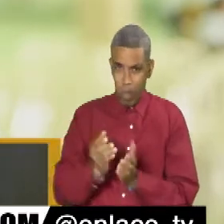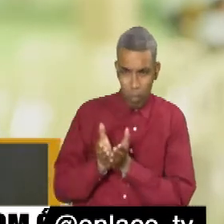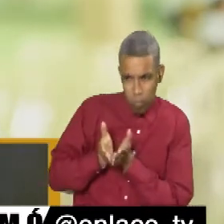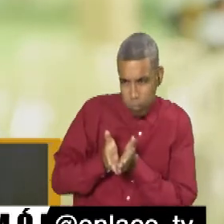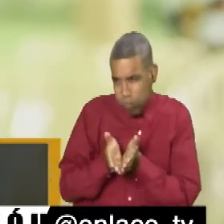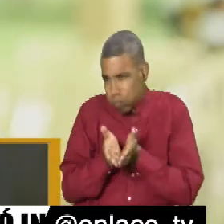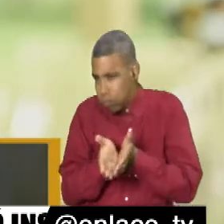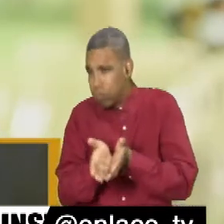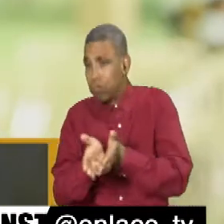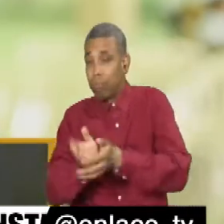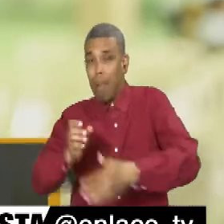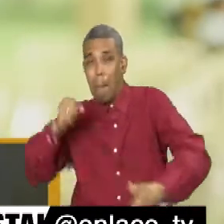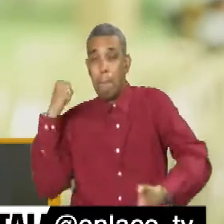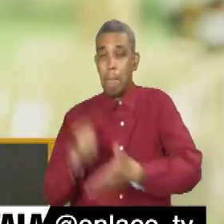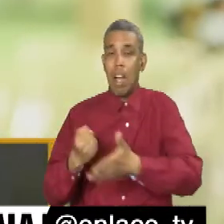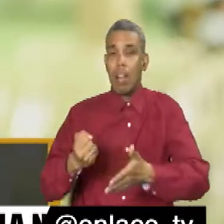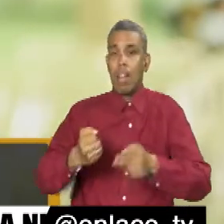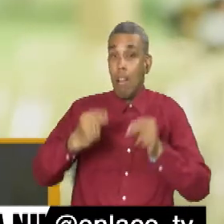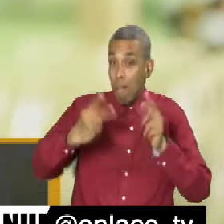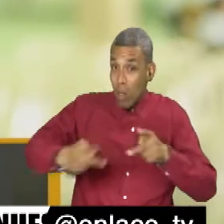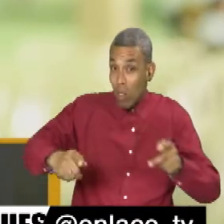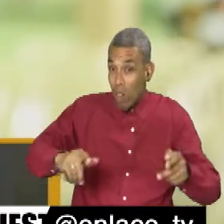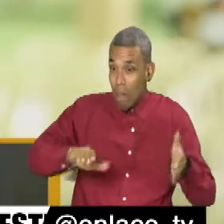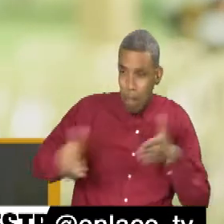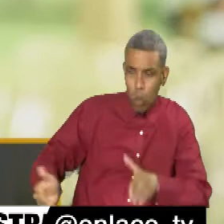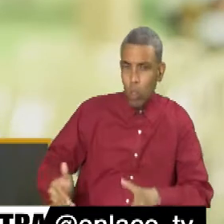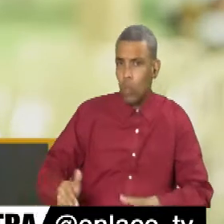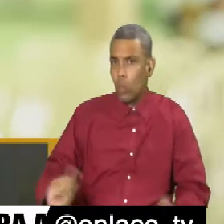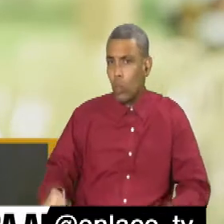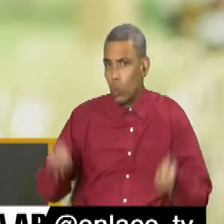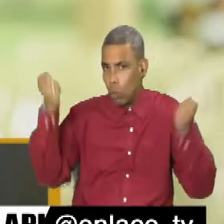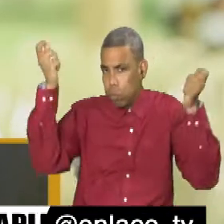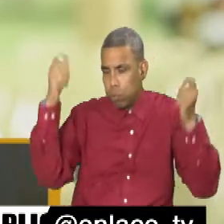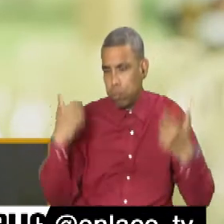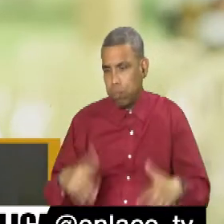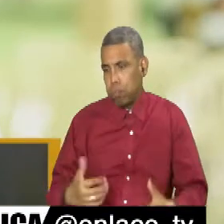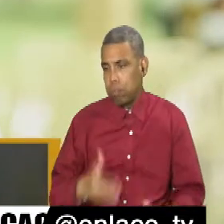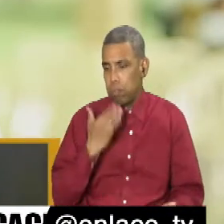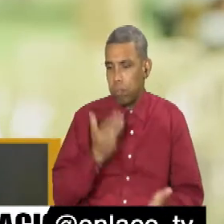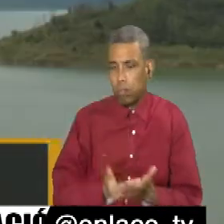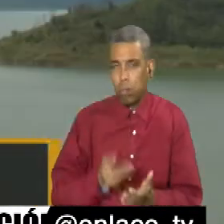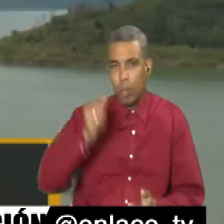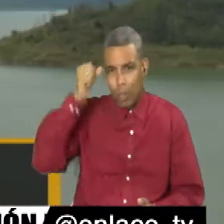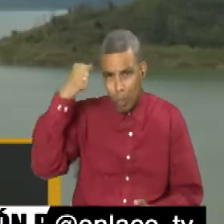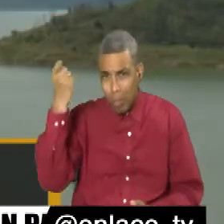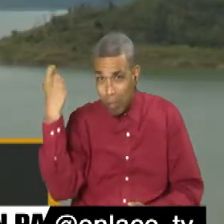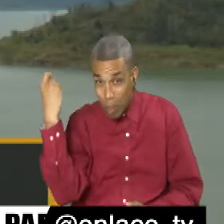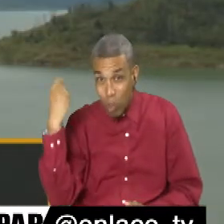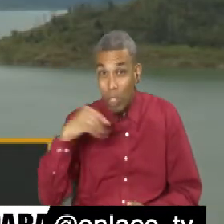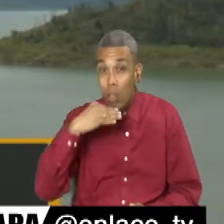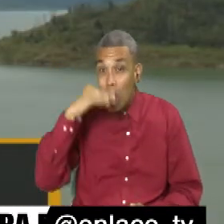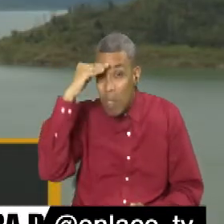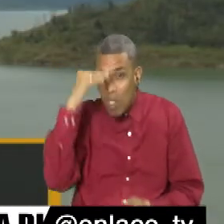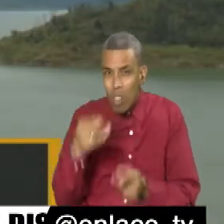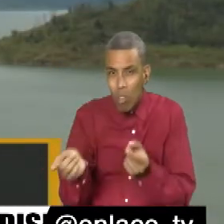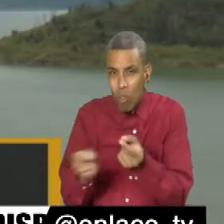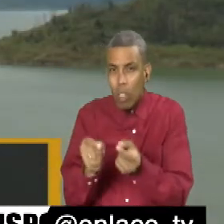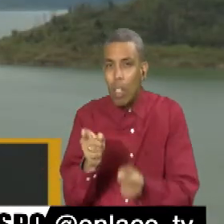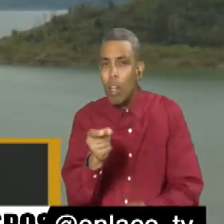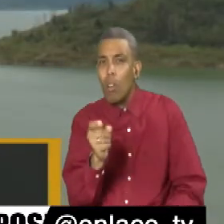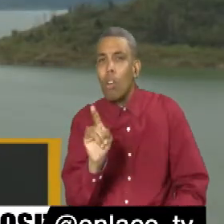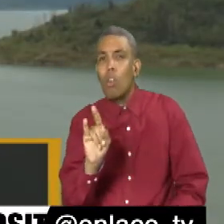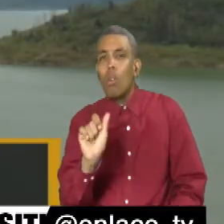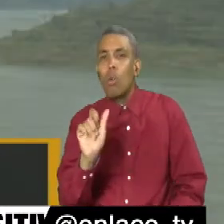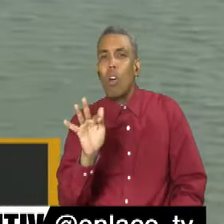no generó víctimas fatales. Pero lo que ha pasado en Guatapeya, lo cual nos sumamos con un abrazo de aliento a estas familias, muestra un